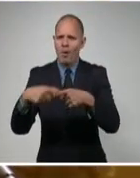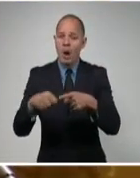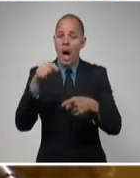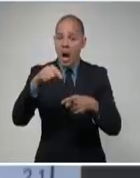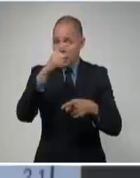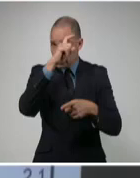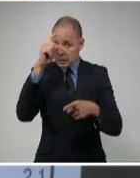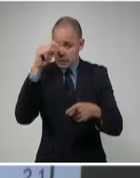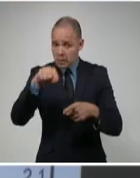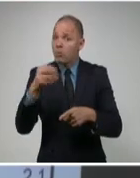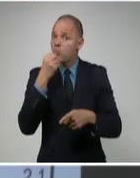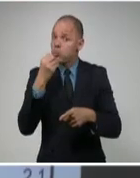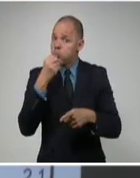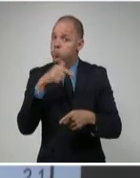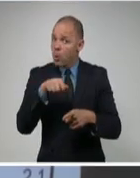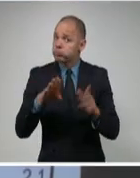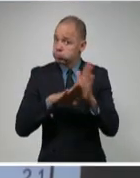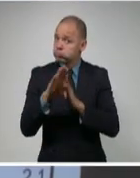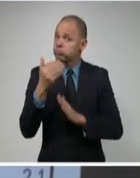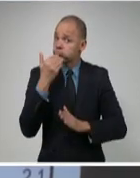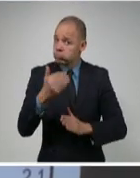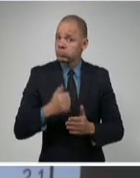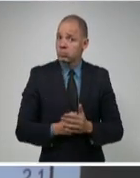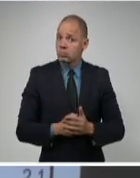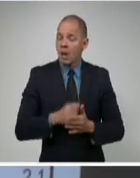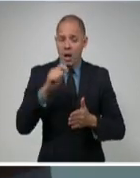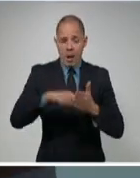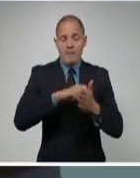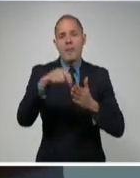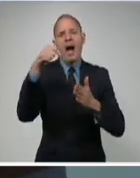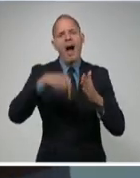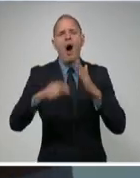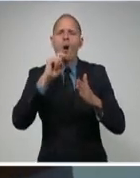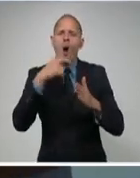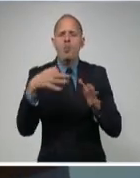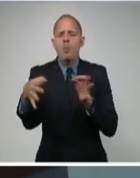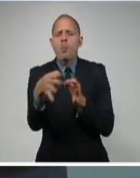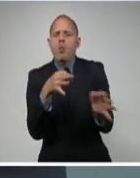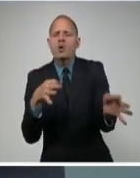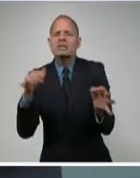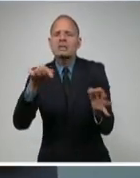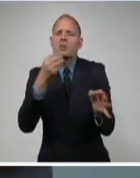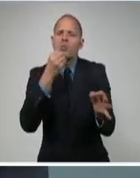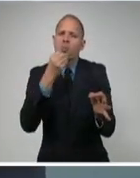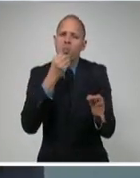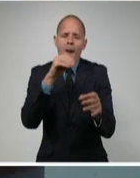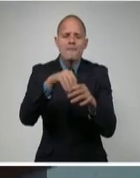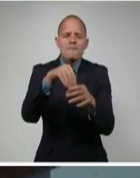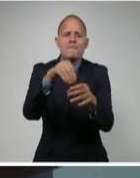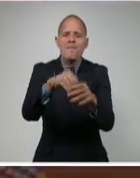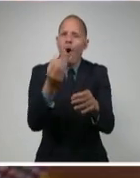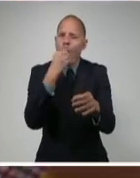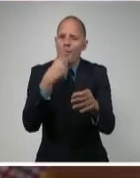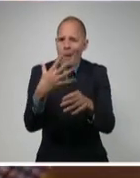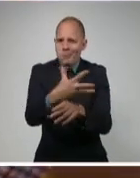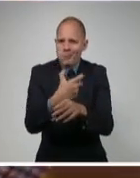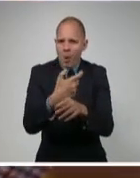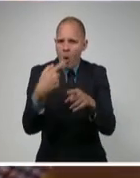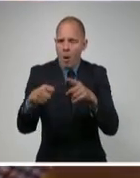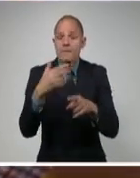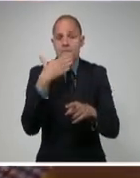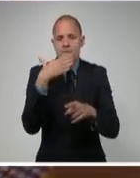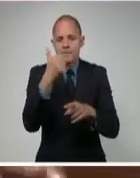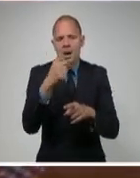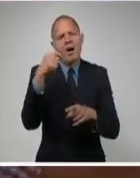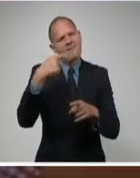potencial, puede avanzar mucho más en el programa de autoabastecimiento municipal de productos agrícolas. Para ello es preciso mayor